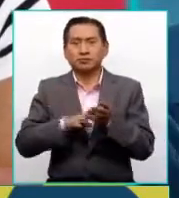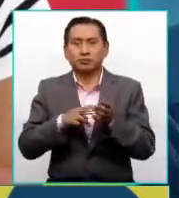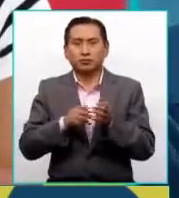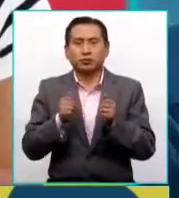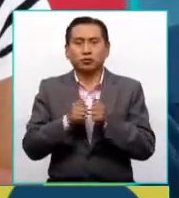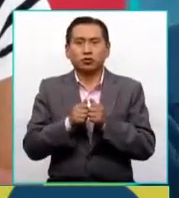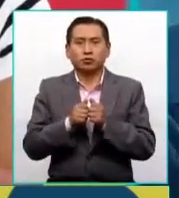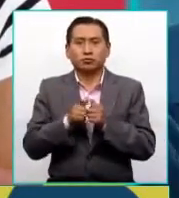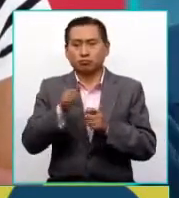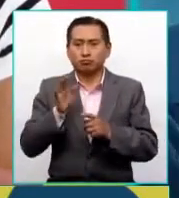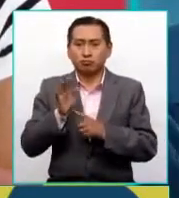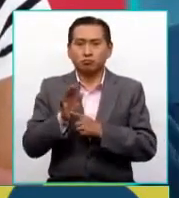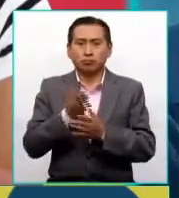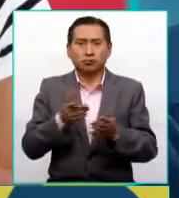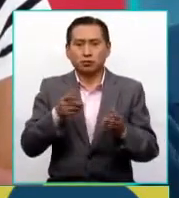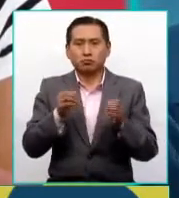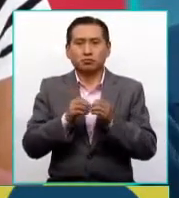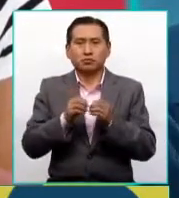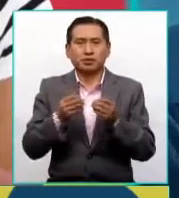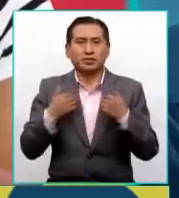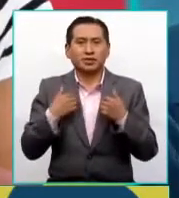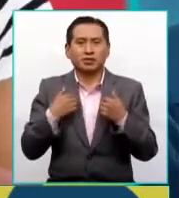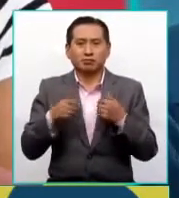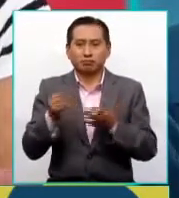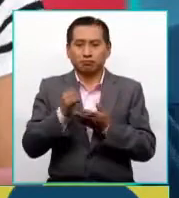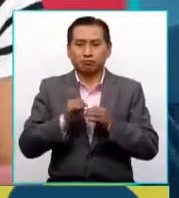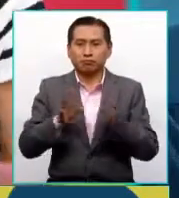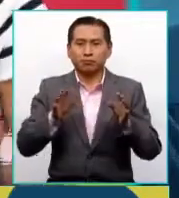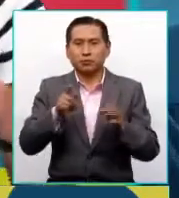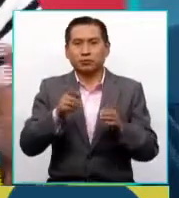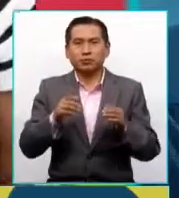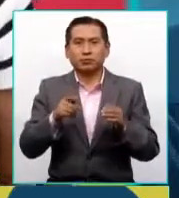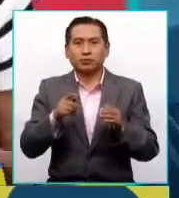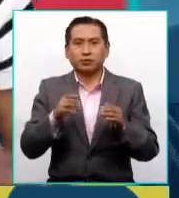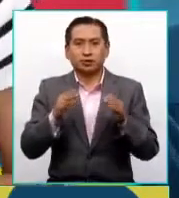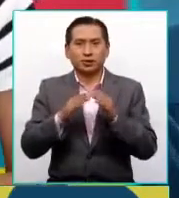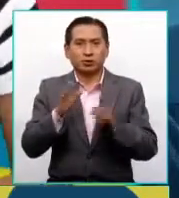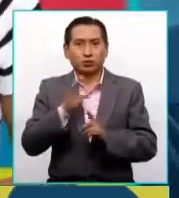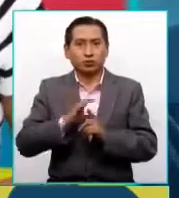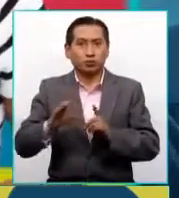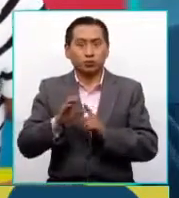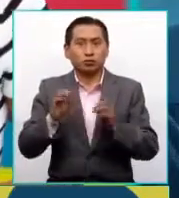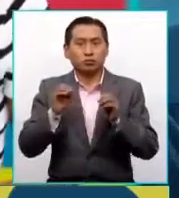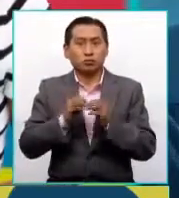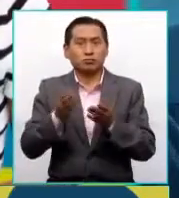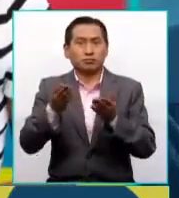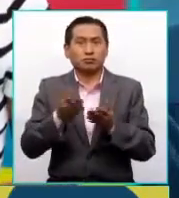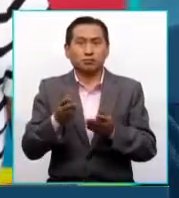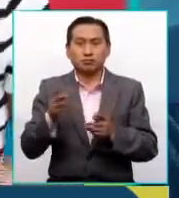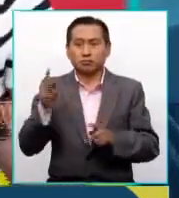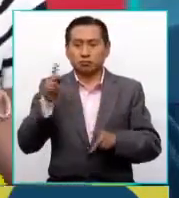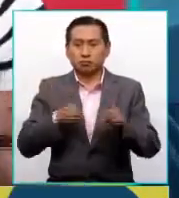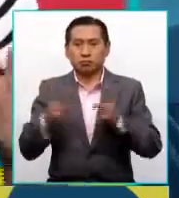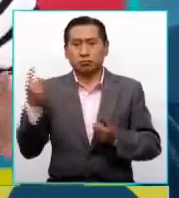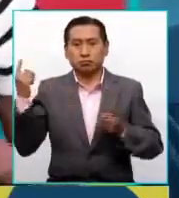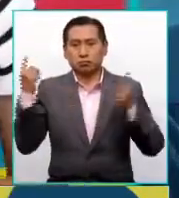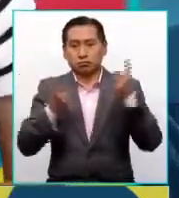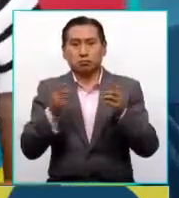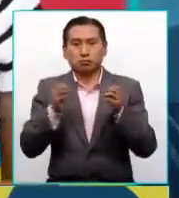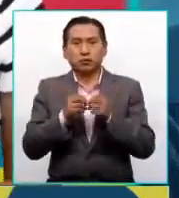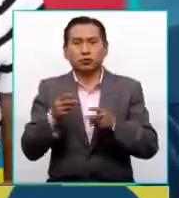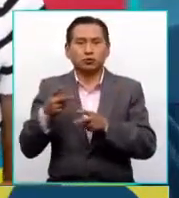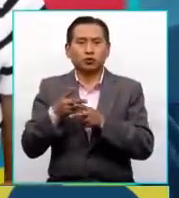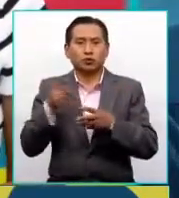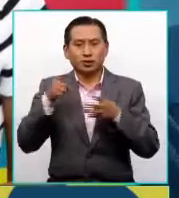través de las publicaciones que hagan en redes sociales a través del Centro Cultural, y también pues haremos la invitación para que el público se llegue con todas las medidas